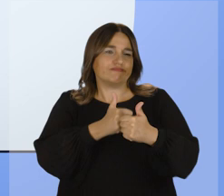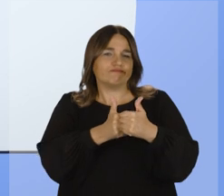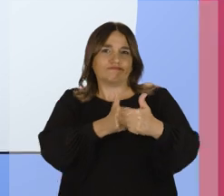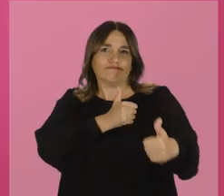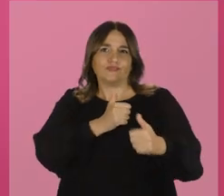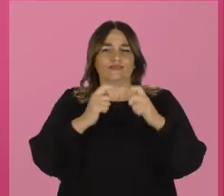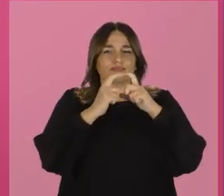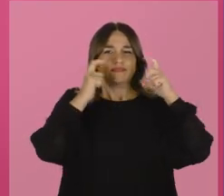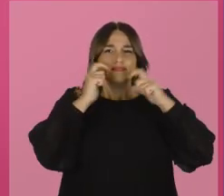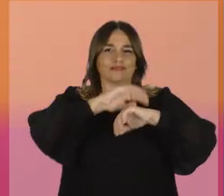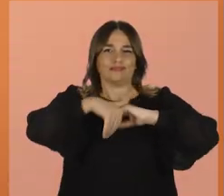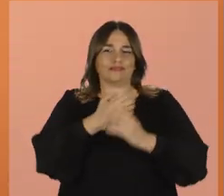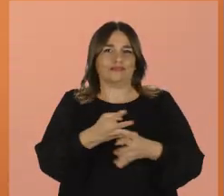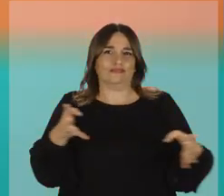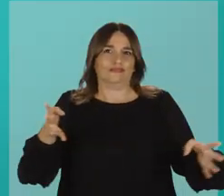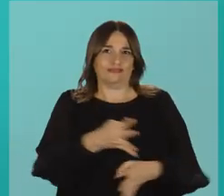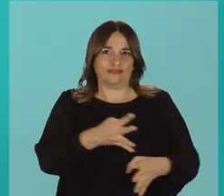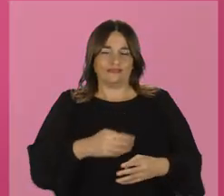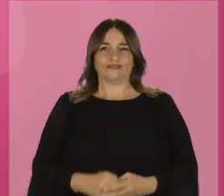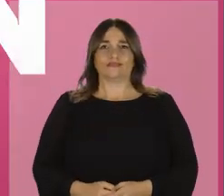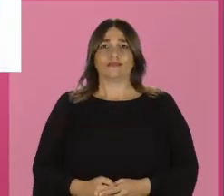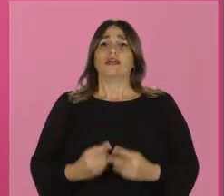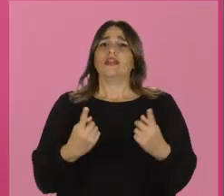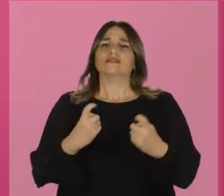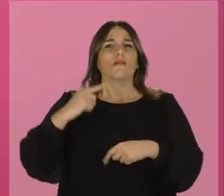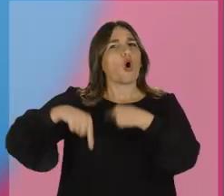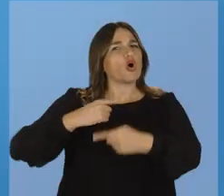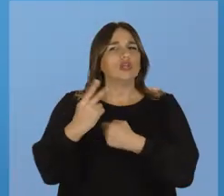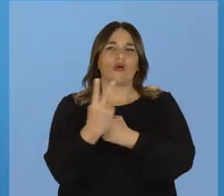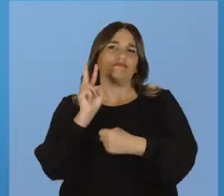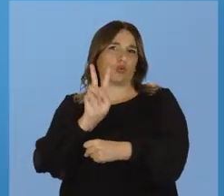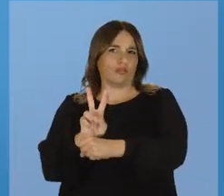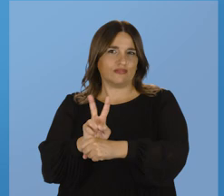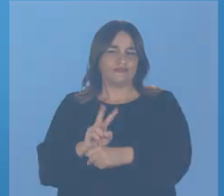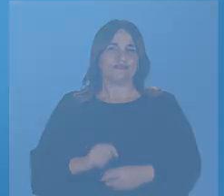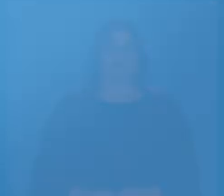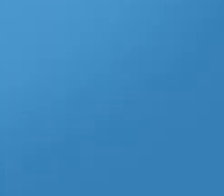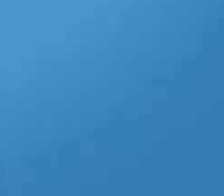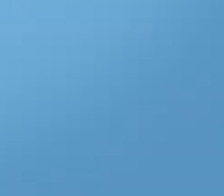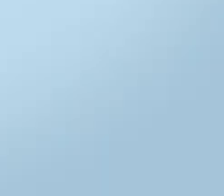ya conocés. Distancia, tapaboca, higiene y ventilación. Cuídate.